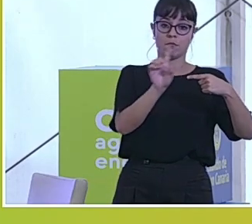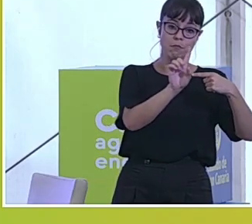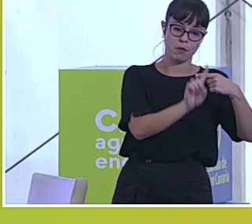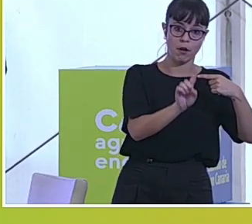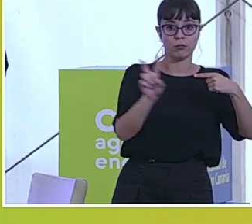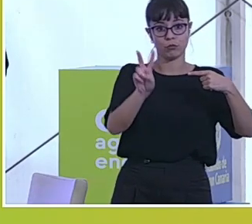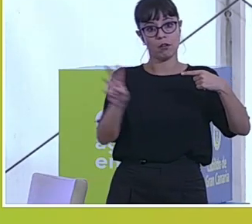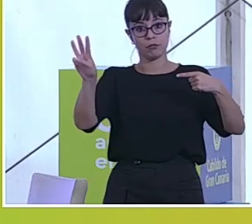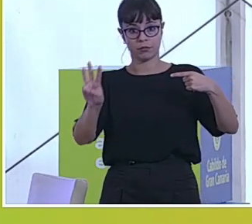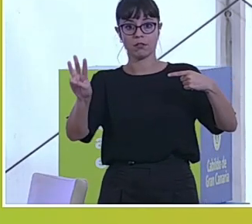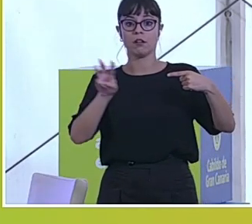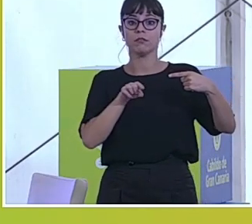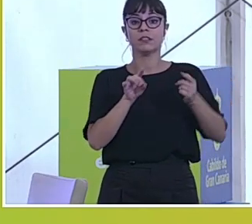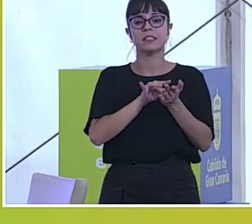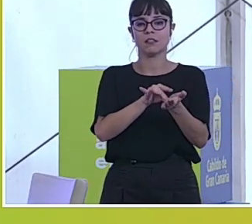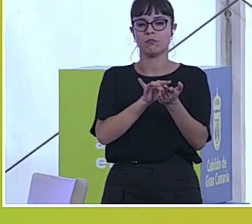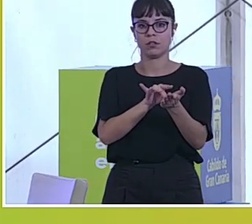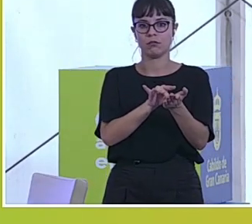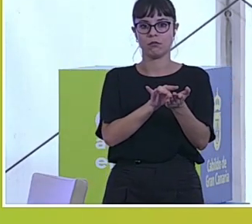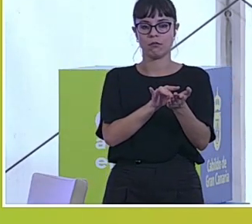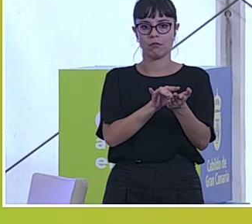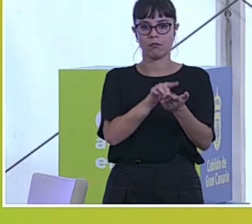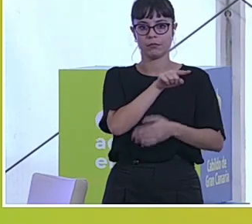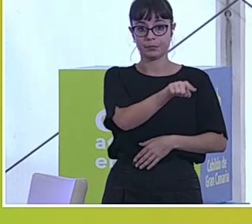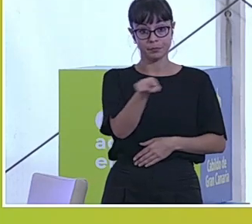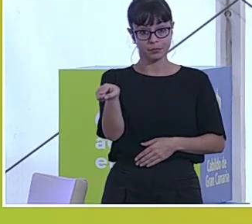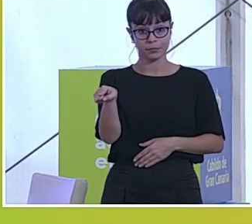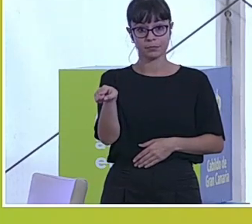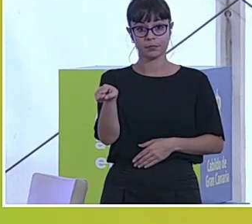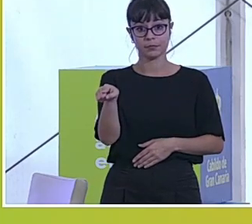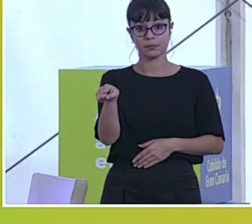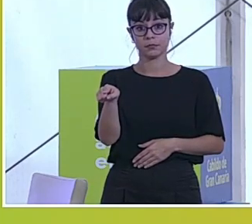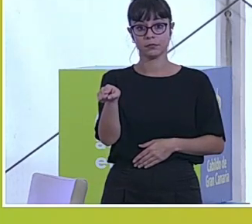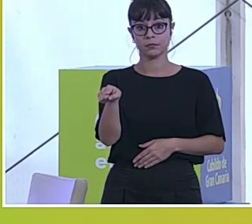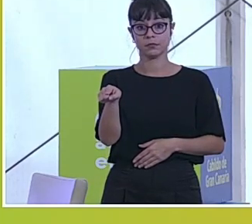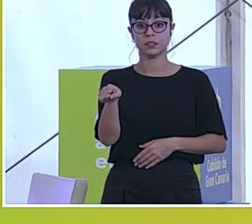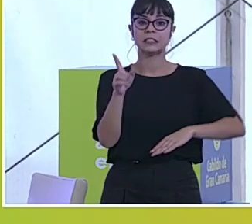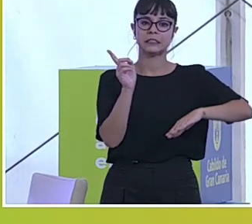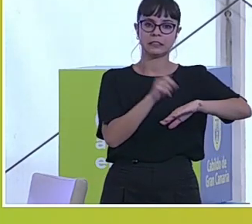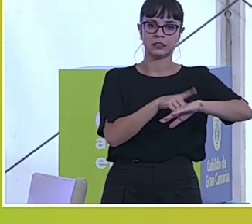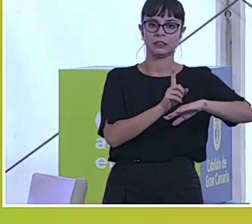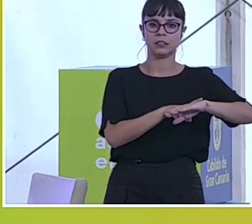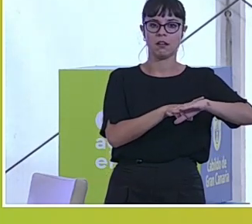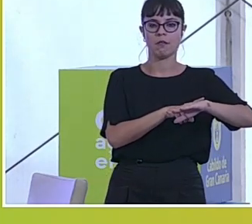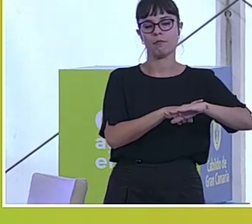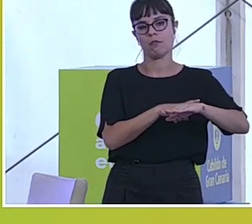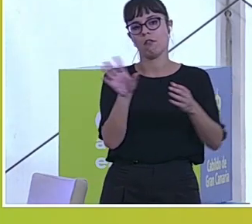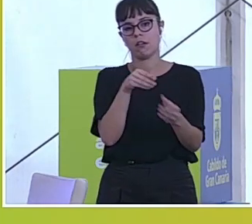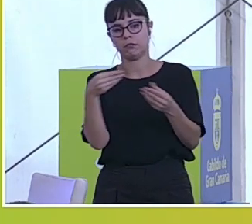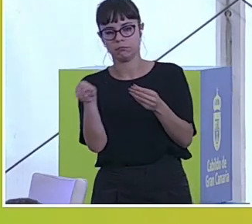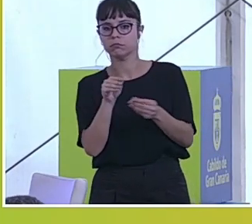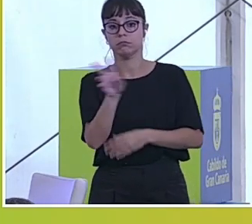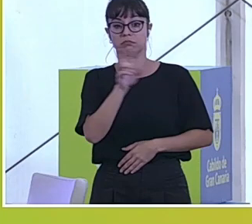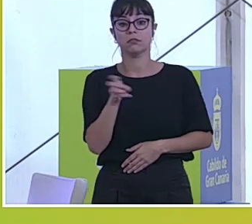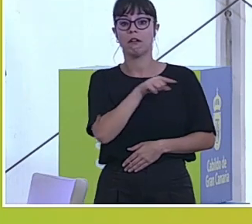complementarios tienen, pues, unas necesidades distintas en cuanto a tiempo y capacidad de actuación, ¿vale?